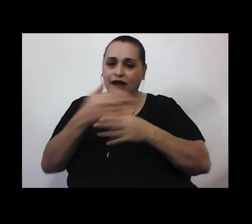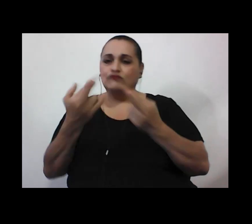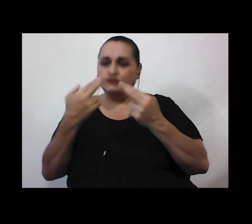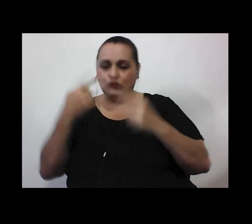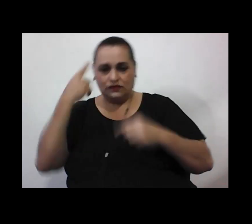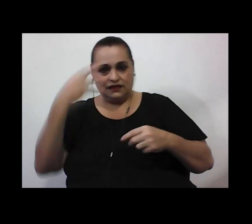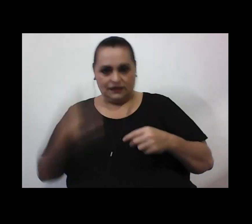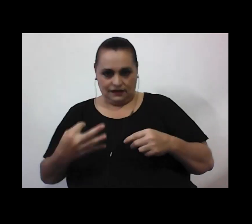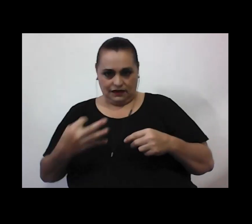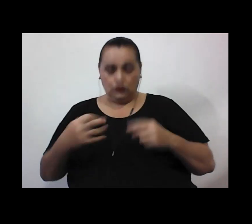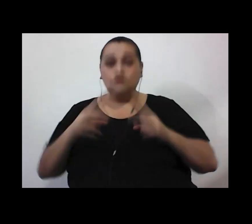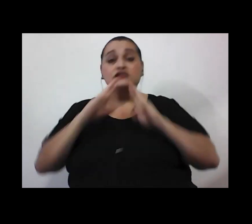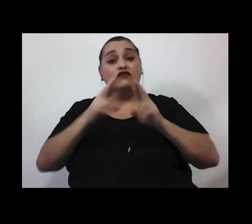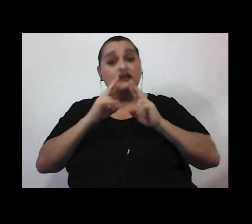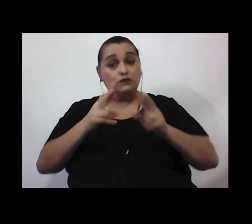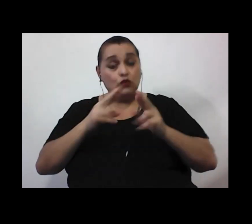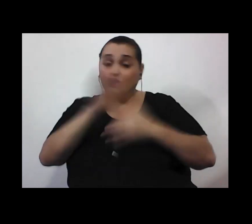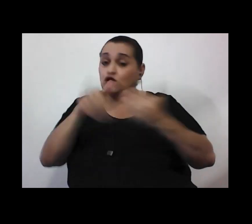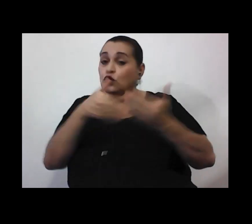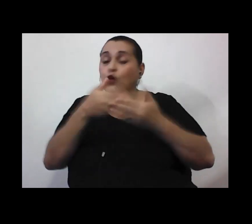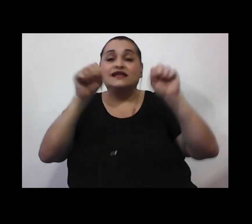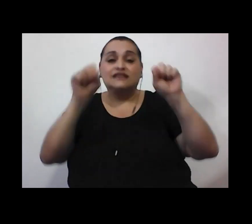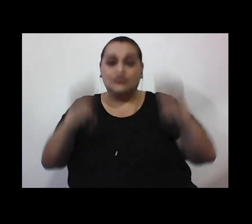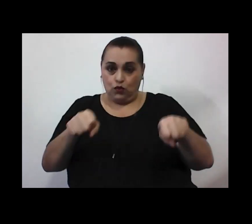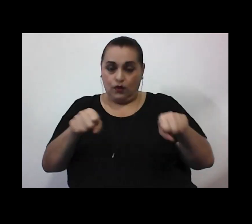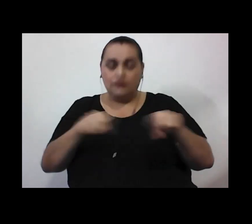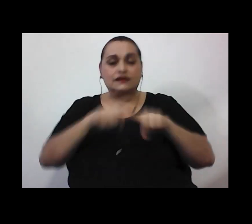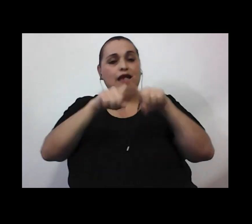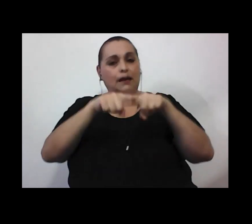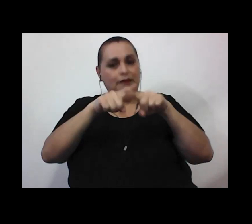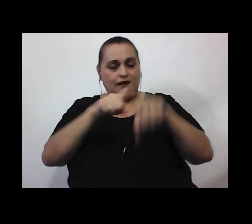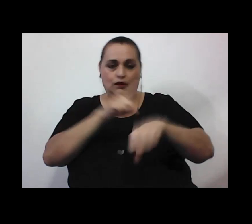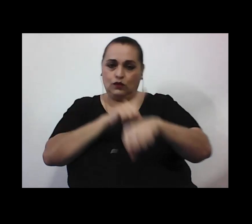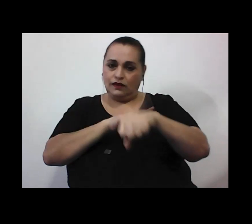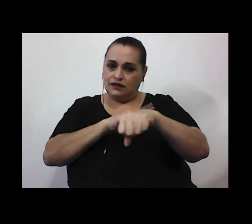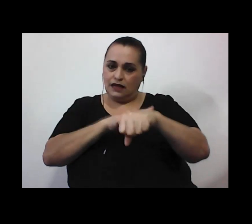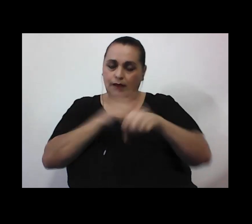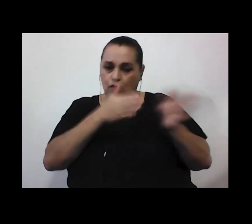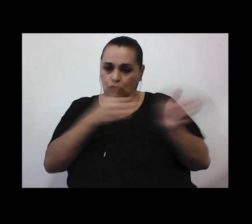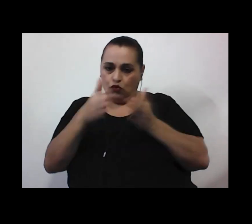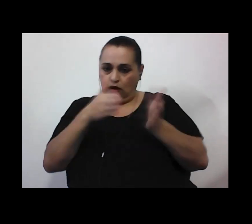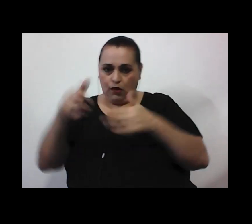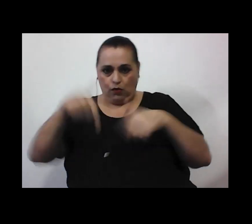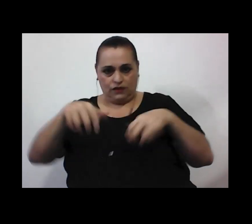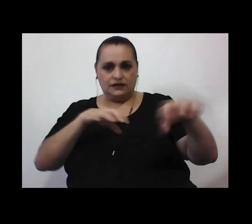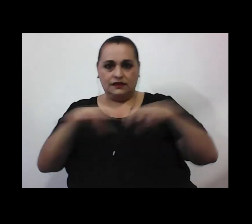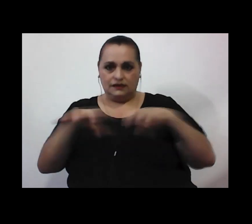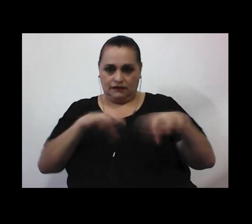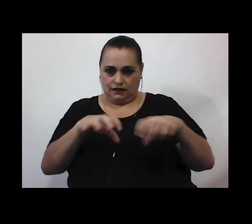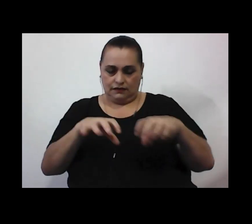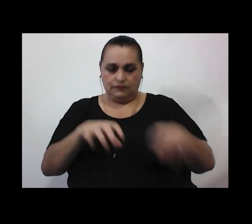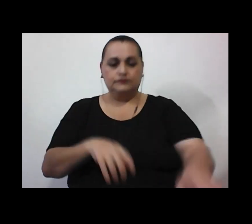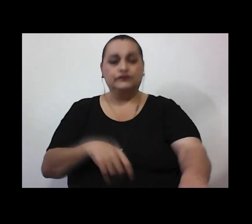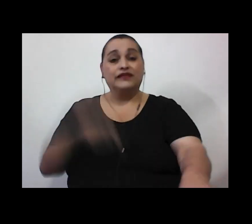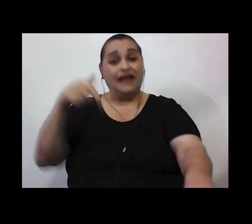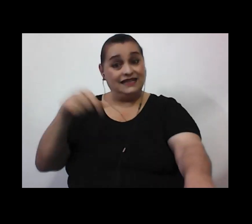Se responderán tantas preguntas como nos lo permita el tiempo programado para la actividad. Este